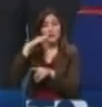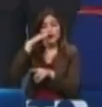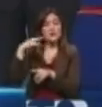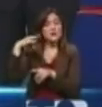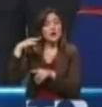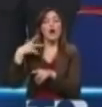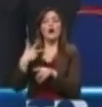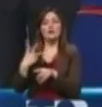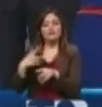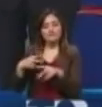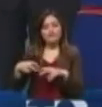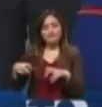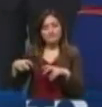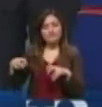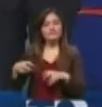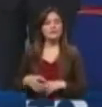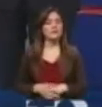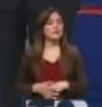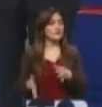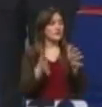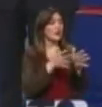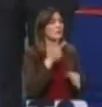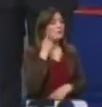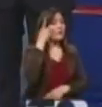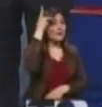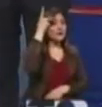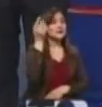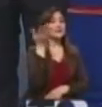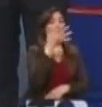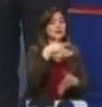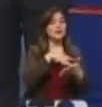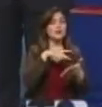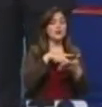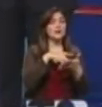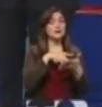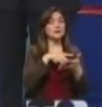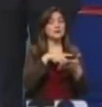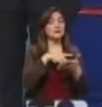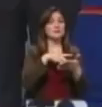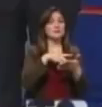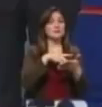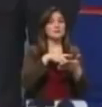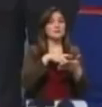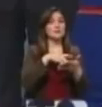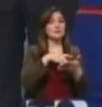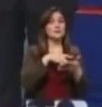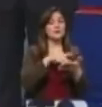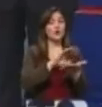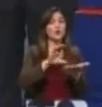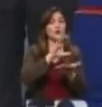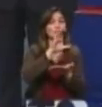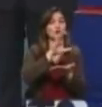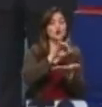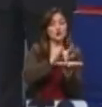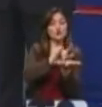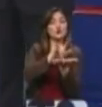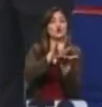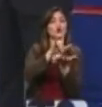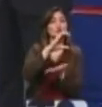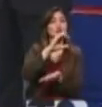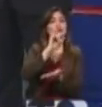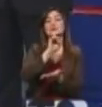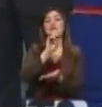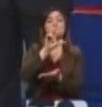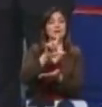de la Judicatura. Y también padres de estudiantes de la Unidad Educativa Aviación Civil, una unidad